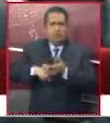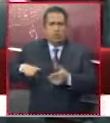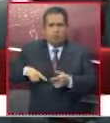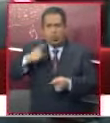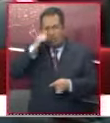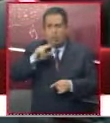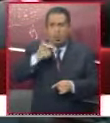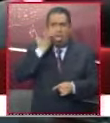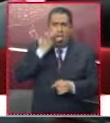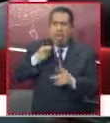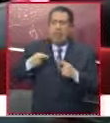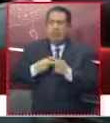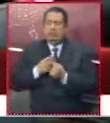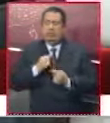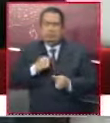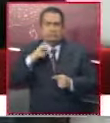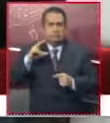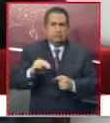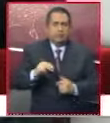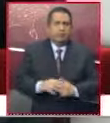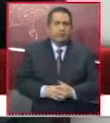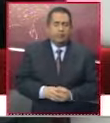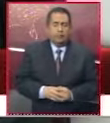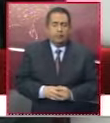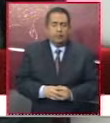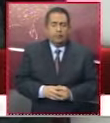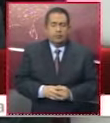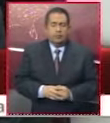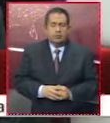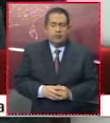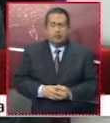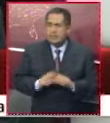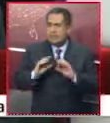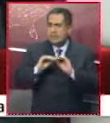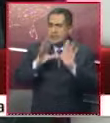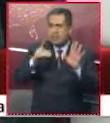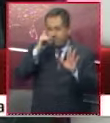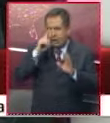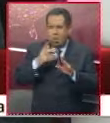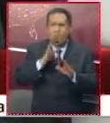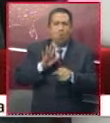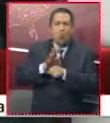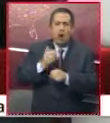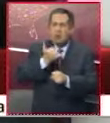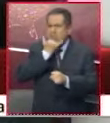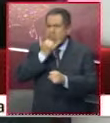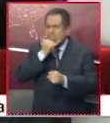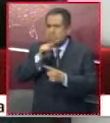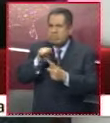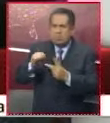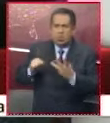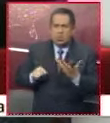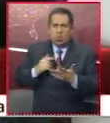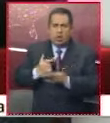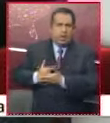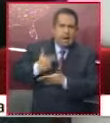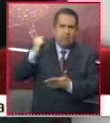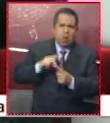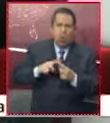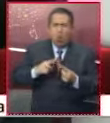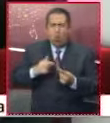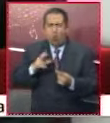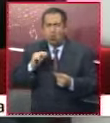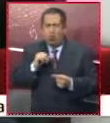interés. El ámbito de la clasificación adecuada de las faltas entre las faltas no graves y las faltas